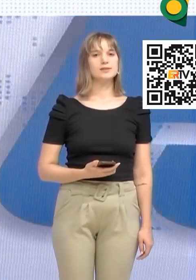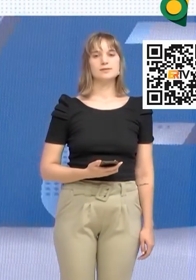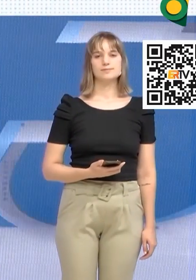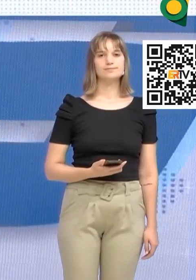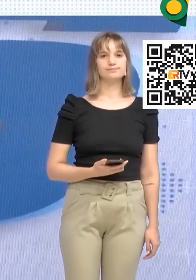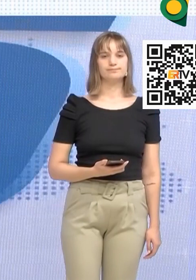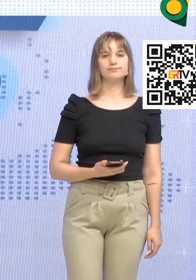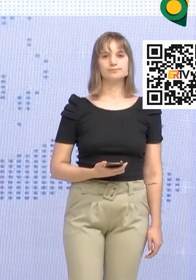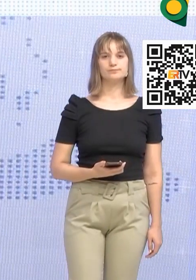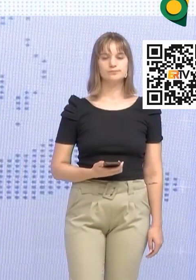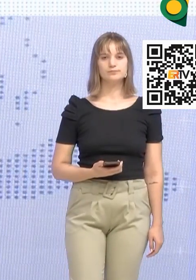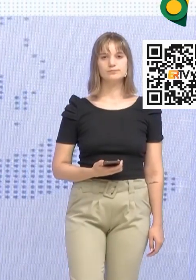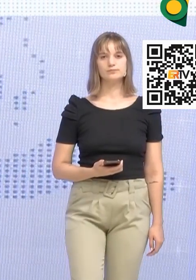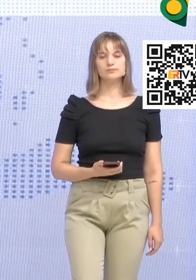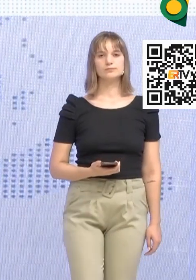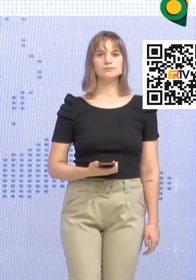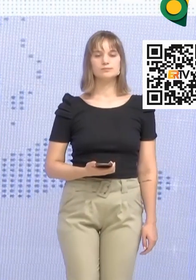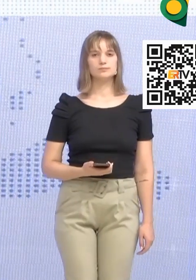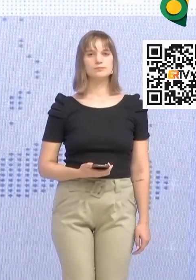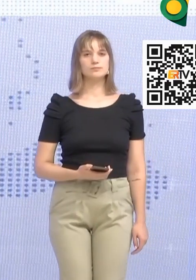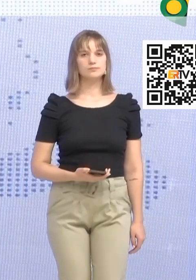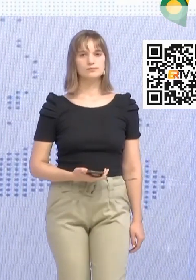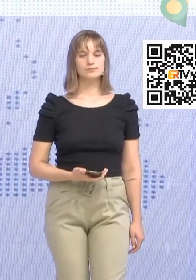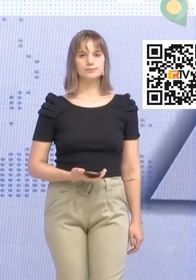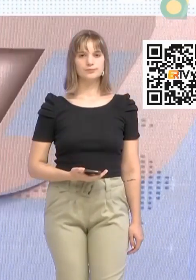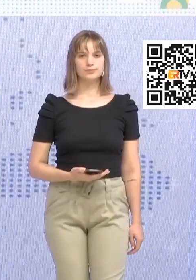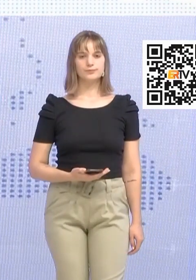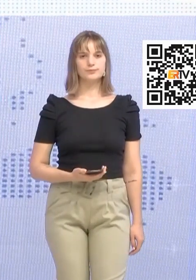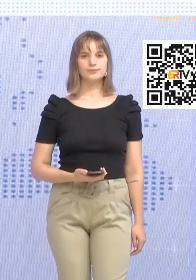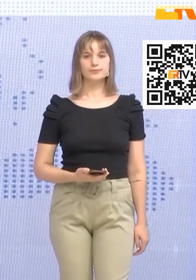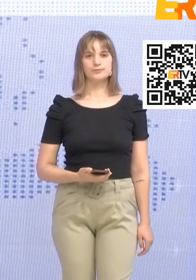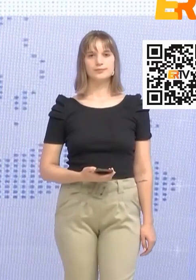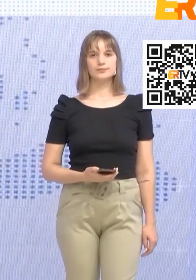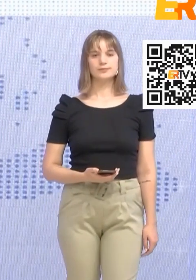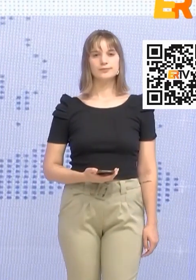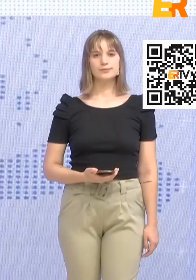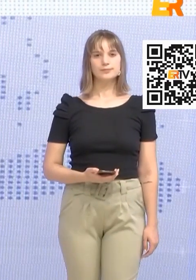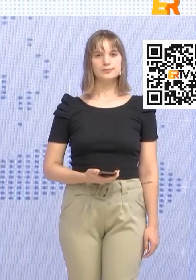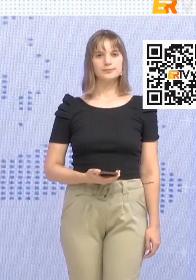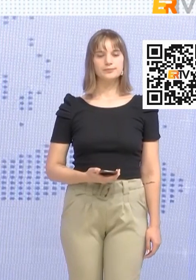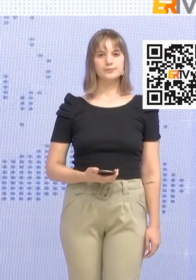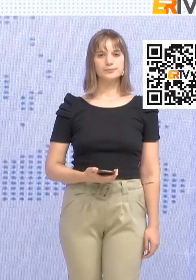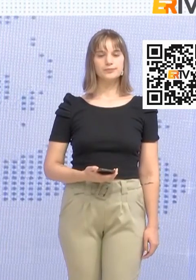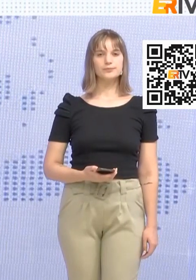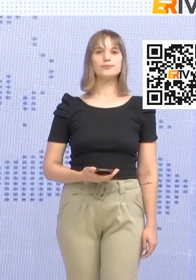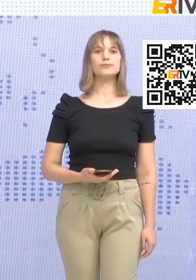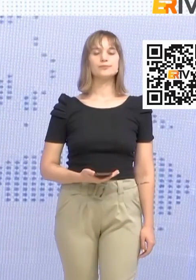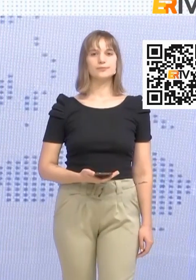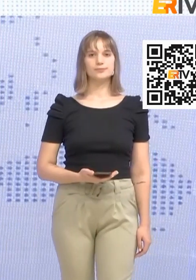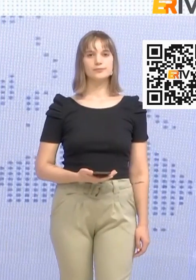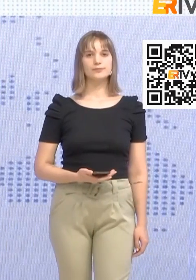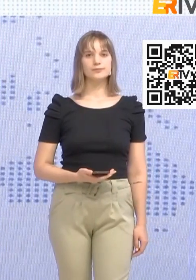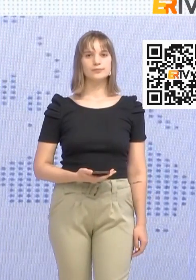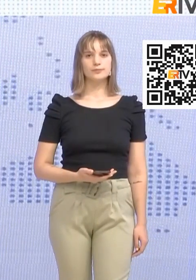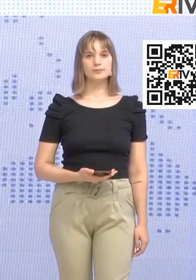segundos, y sino que si yo hago la denuncia, hago mi reclamo en forma rápida o me contacto con